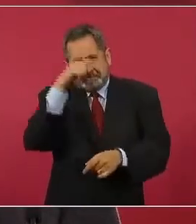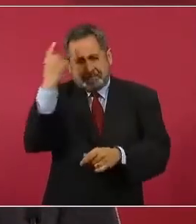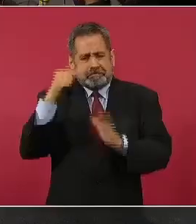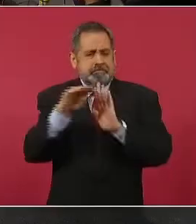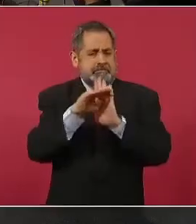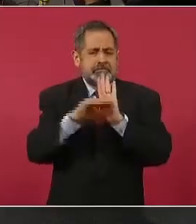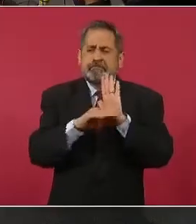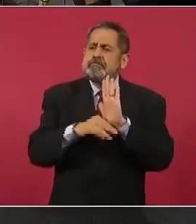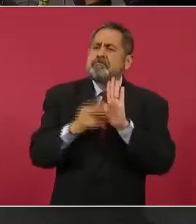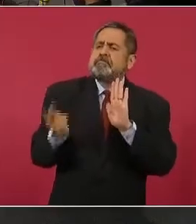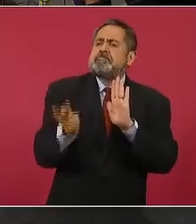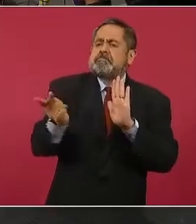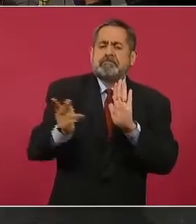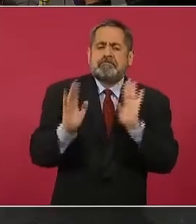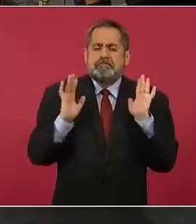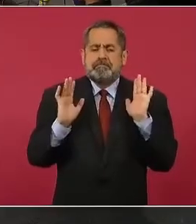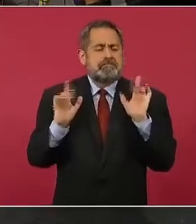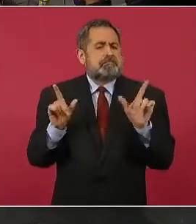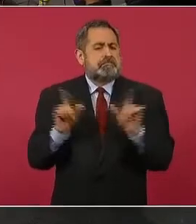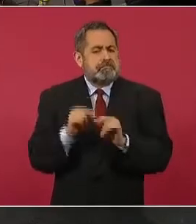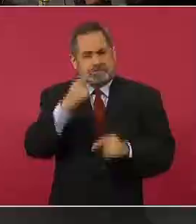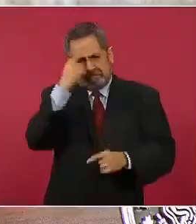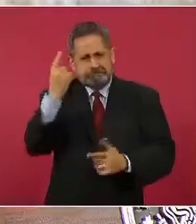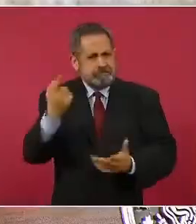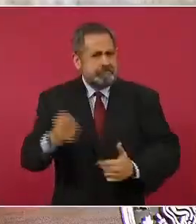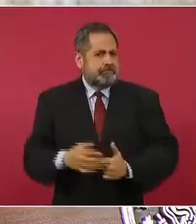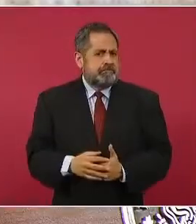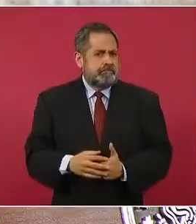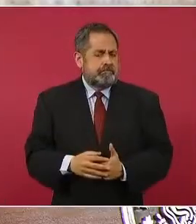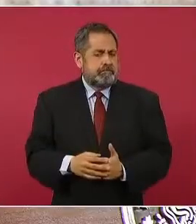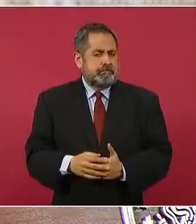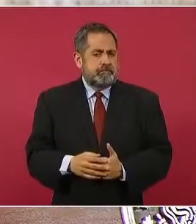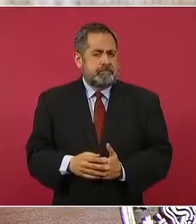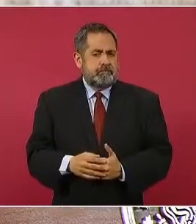¿Cuál es el fondo? ¿Qué es lo que interesa?